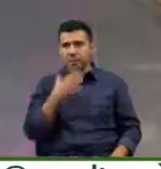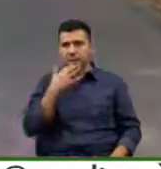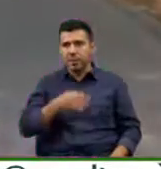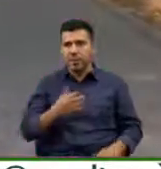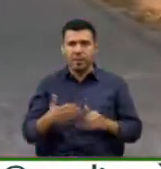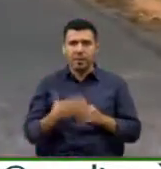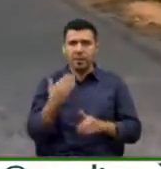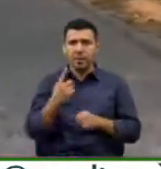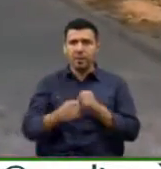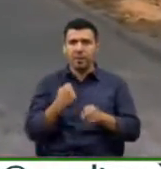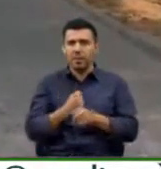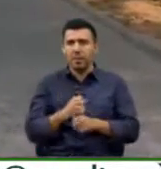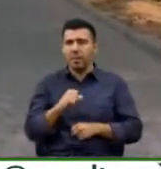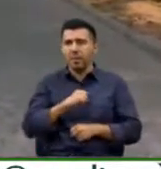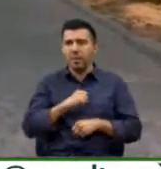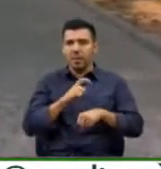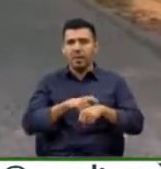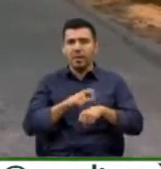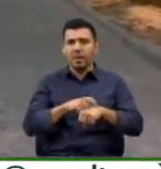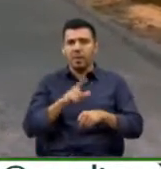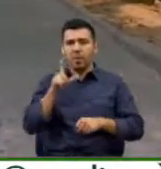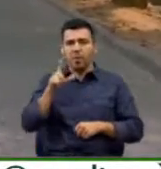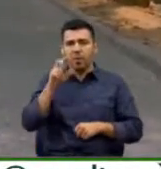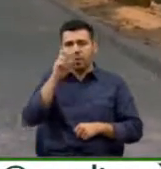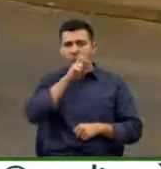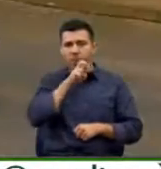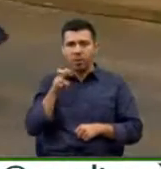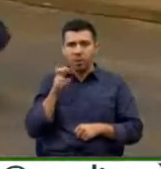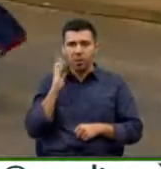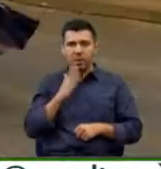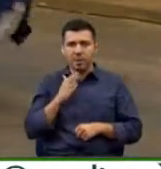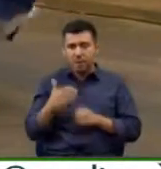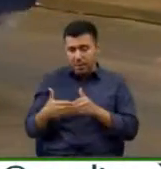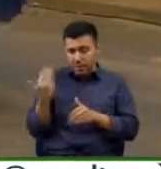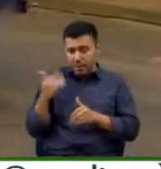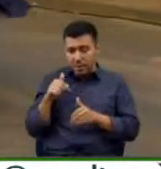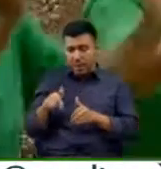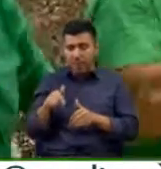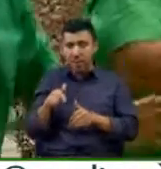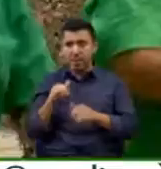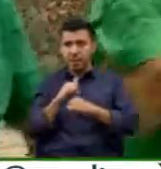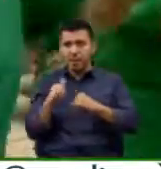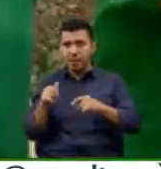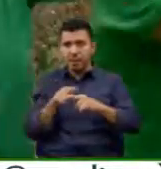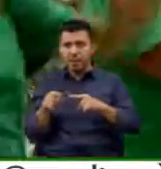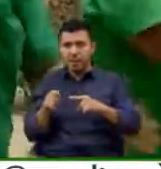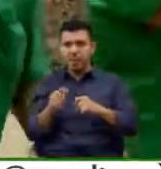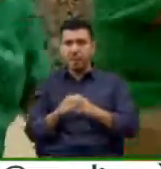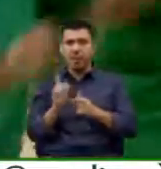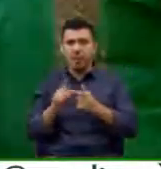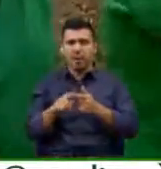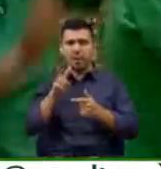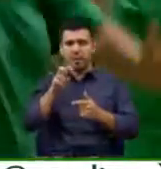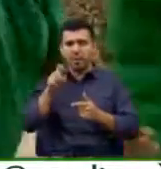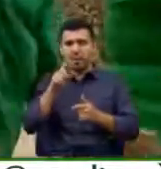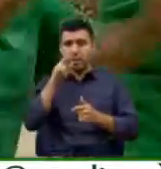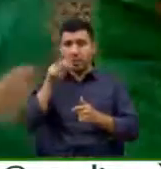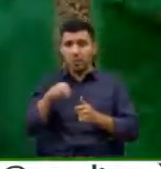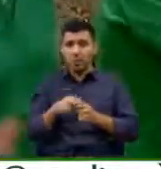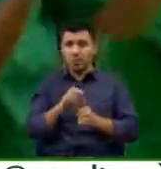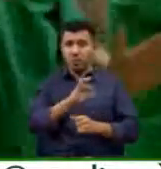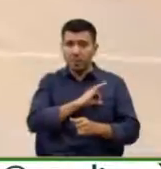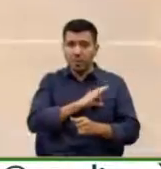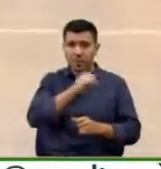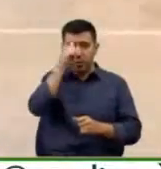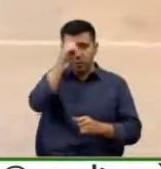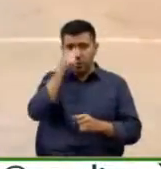principio de año, tenemos la temporada de Norte de Santander que arranca justamente este fin de semana y se va a extender hasta el 26 de junio. Así que muy atentos, ¿no? Sábados y